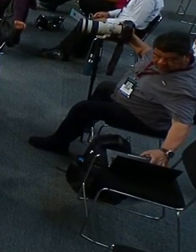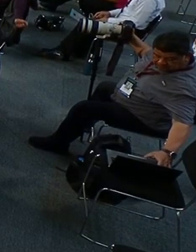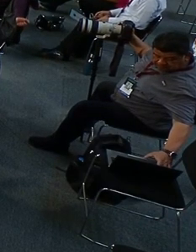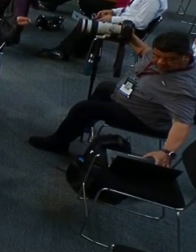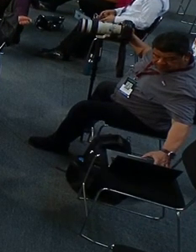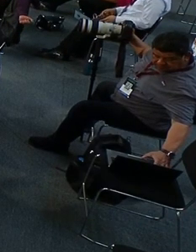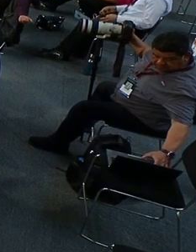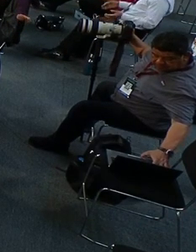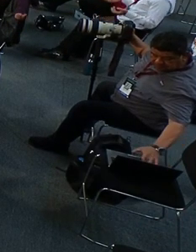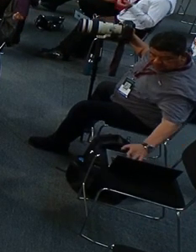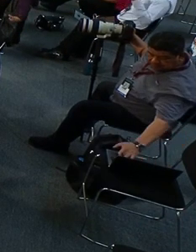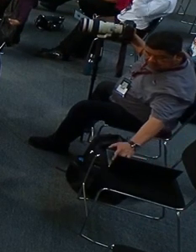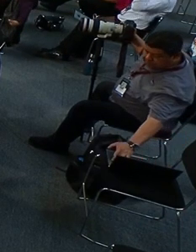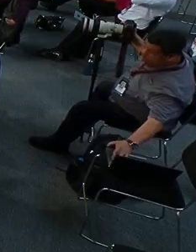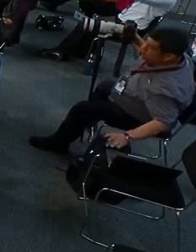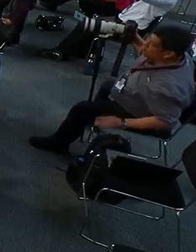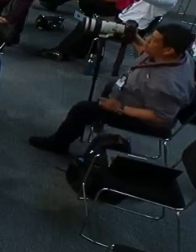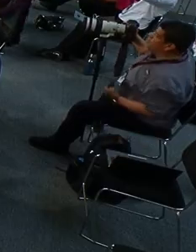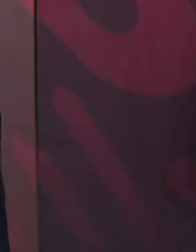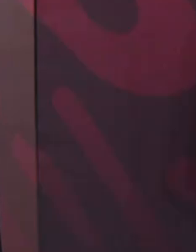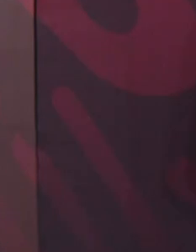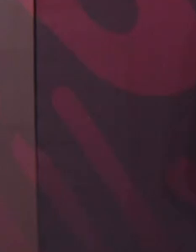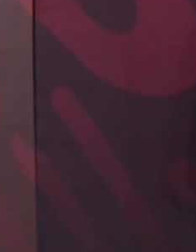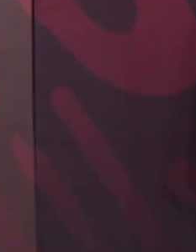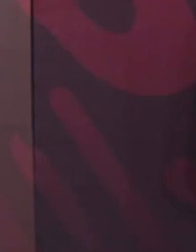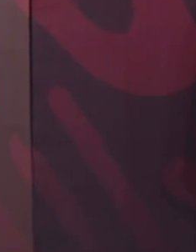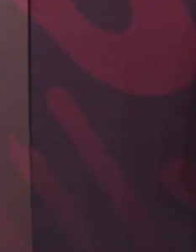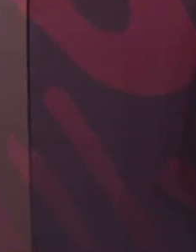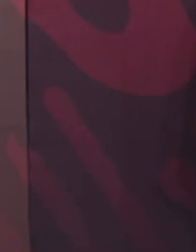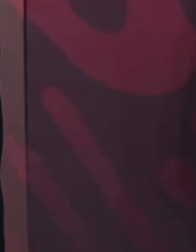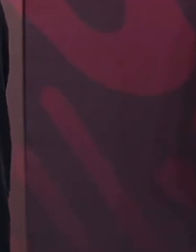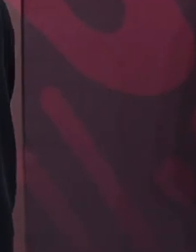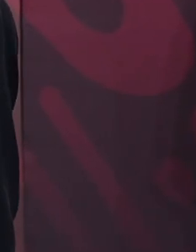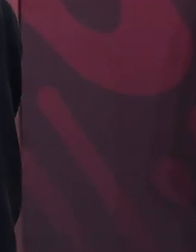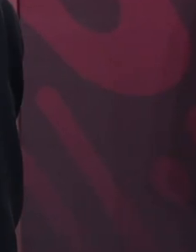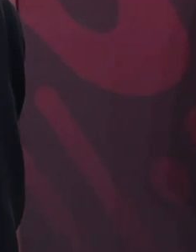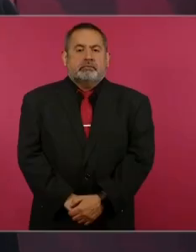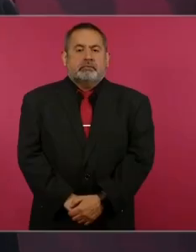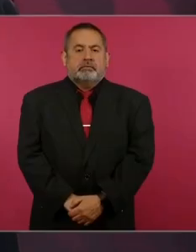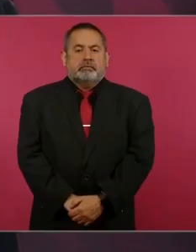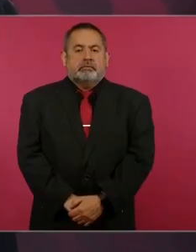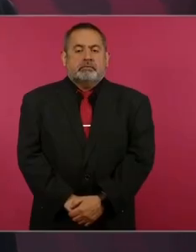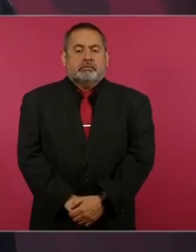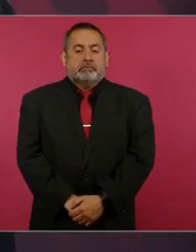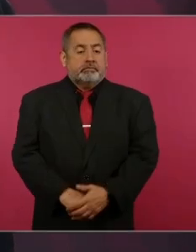nosotros en estado de indefensión, porque todavía Televisa nos suspendió